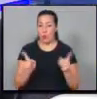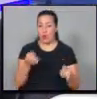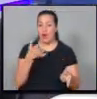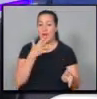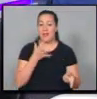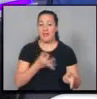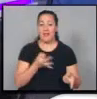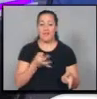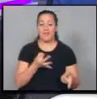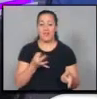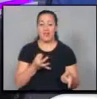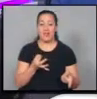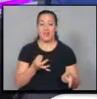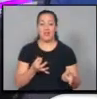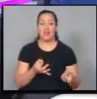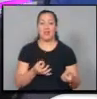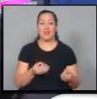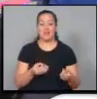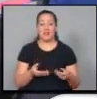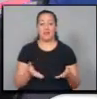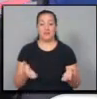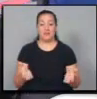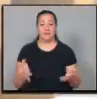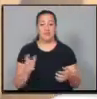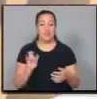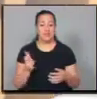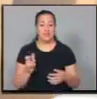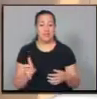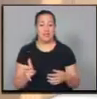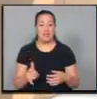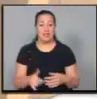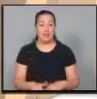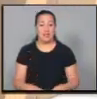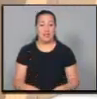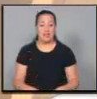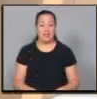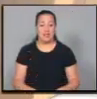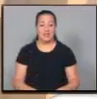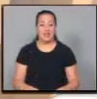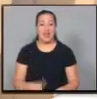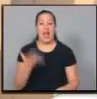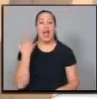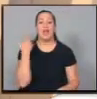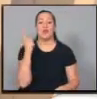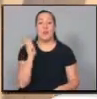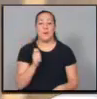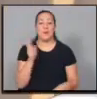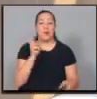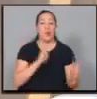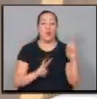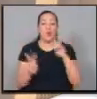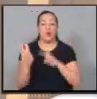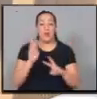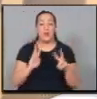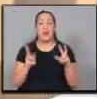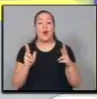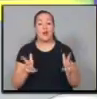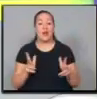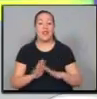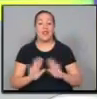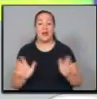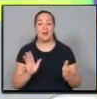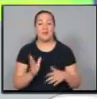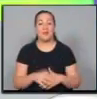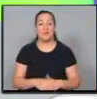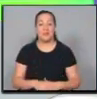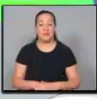lo escuchamos hablar de las gomas todos los días. Anécdota, sí. Estamos fake, ¿verdad? Hace un mes que vengo dando vuelta con la goma, ¿no? Estamos preocupados con el tema de las